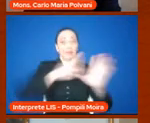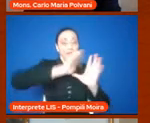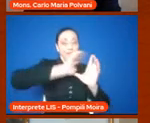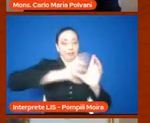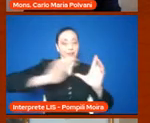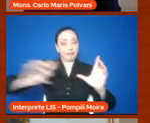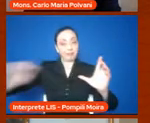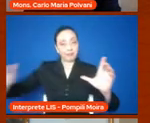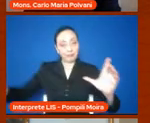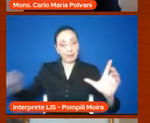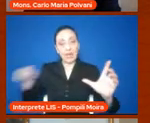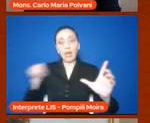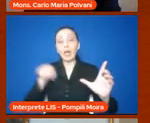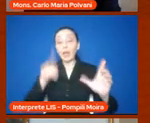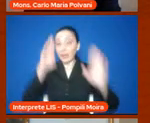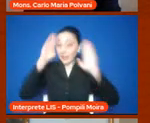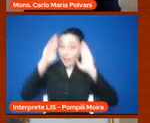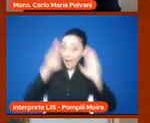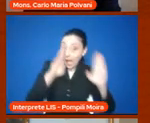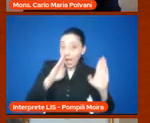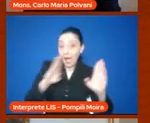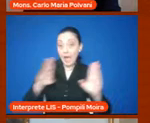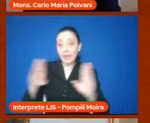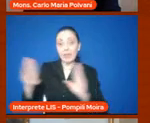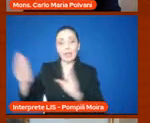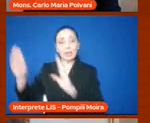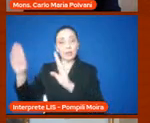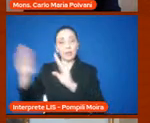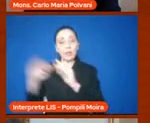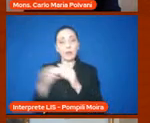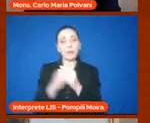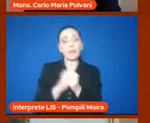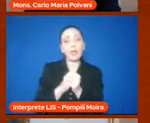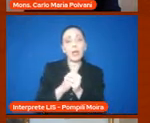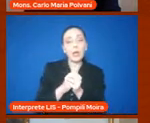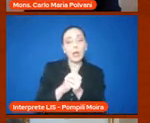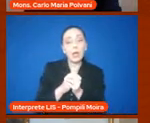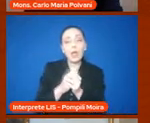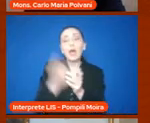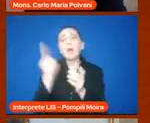la biodiversidad, cuidar la naturaleza.